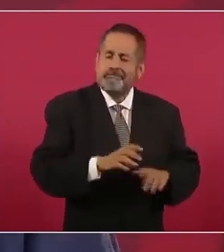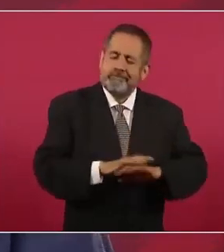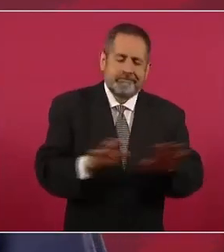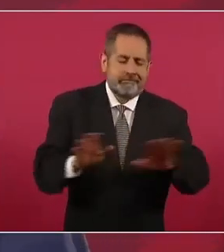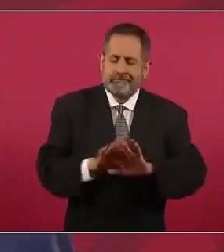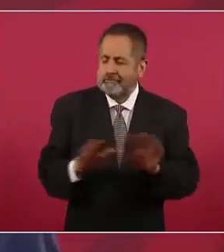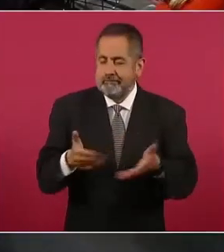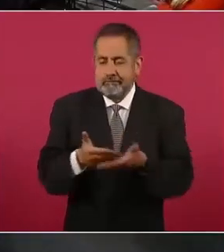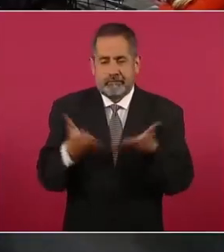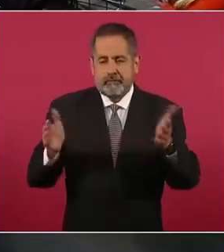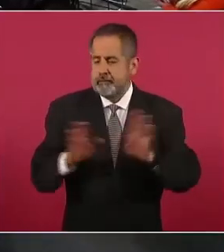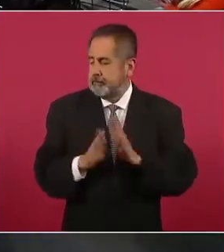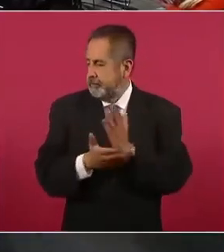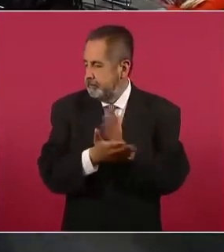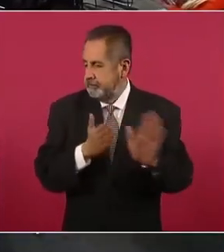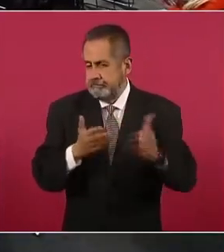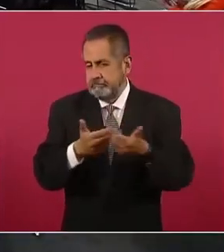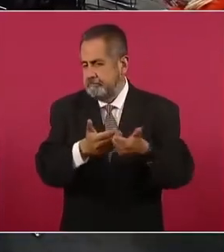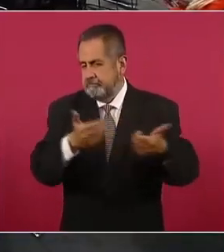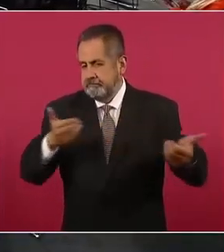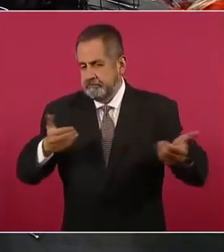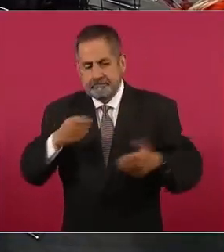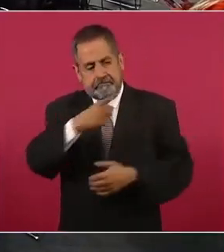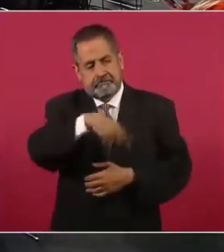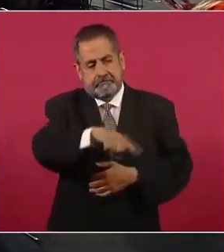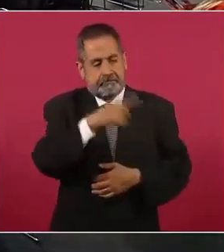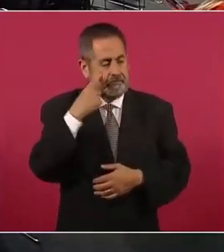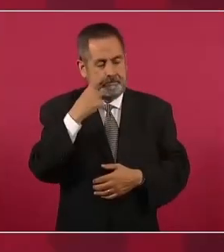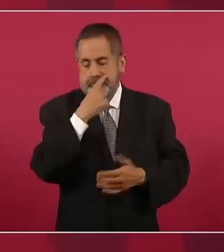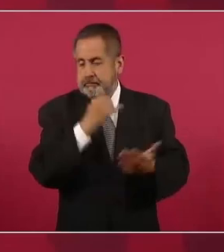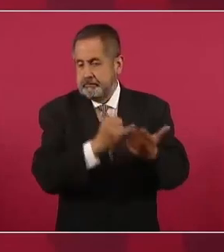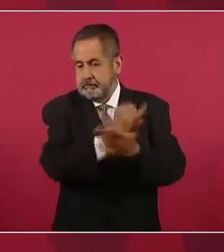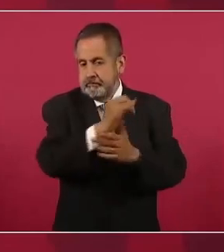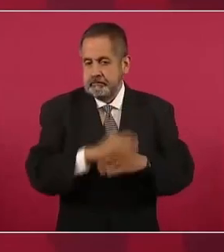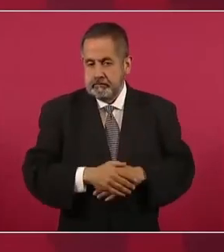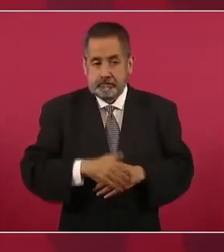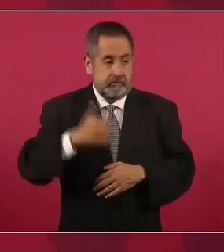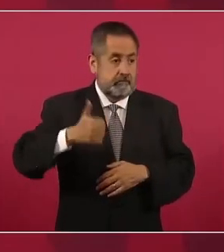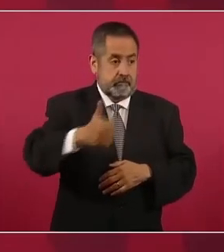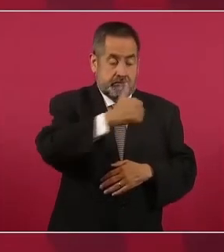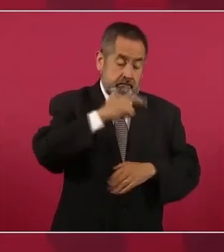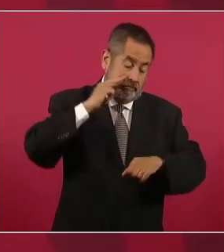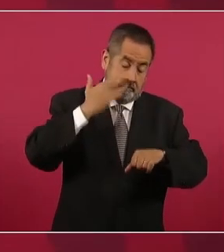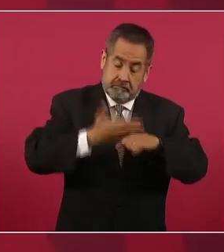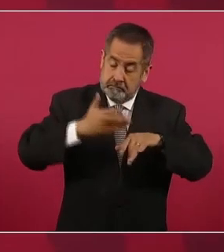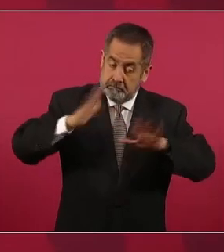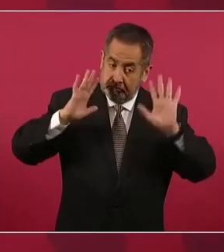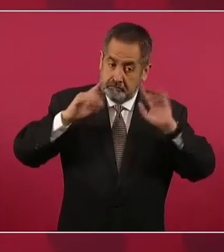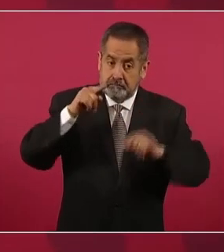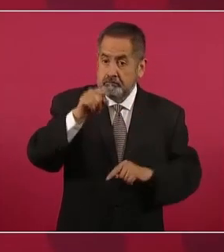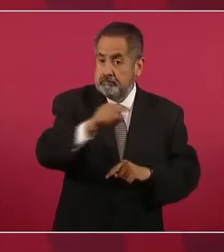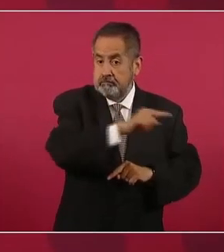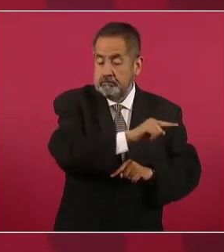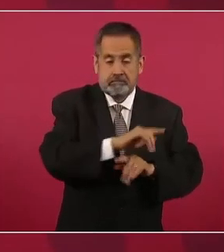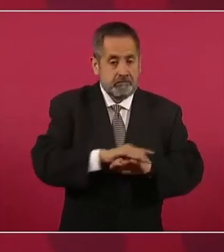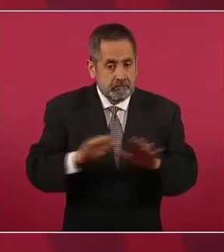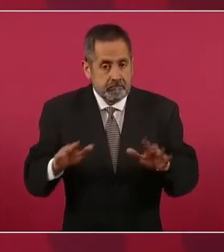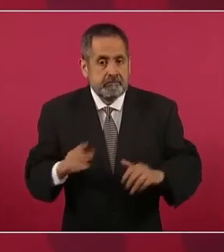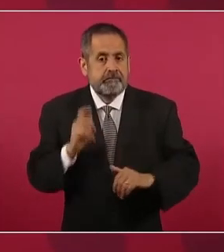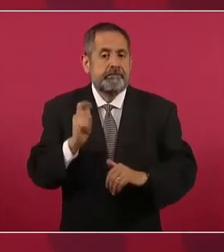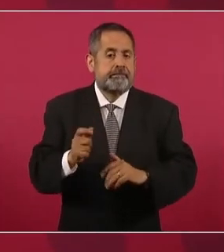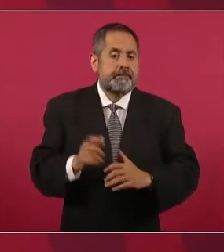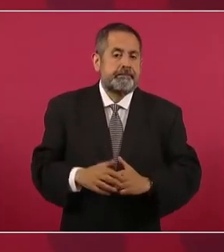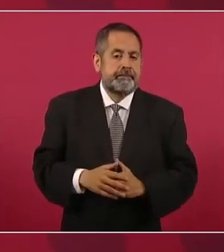Entonces, ahora con independencia, con autonomía y que cada quien asuma su responsabilidad, porque también